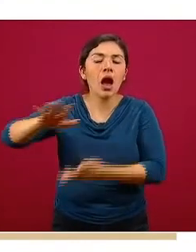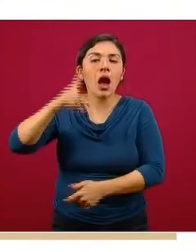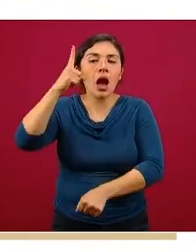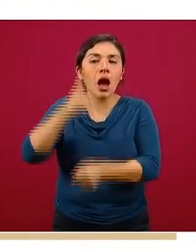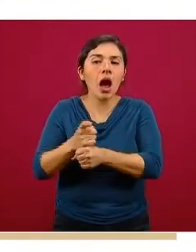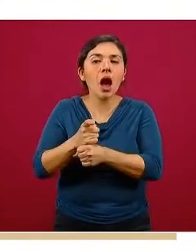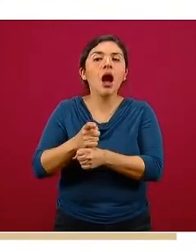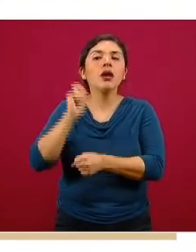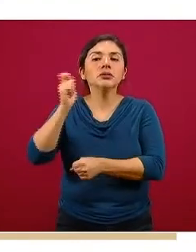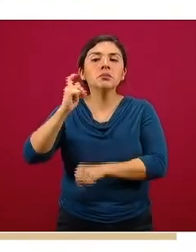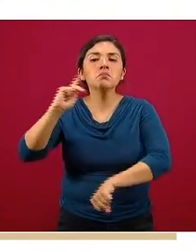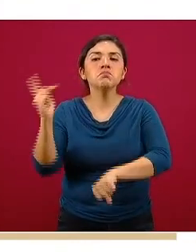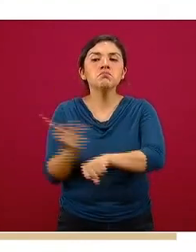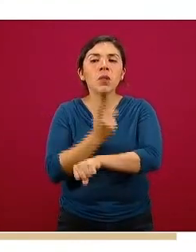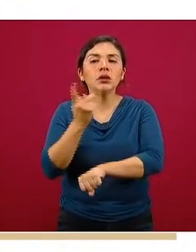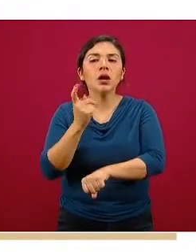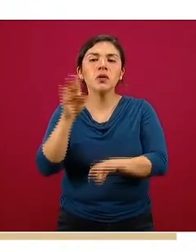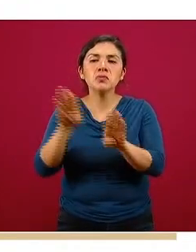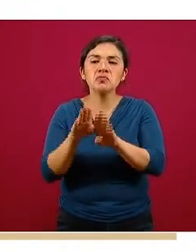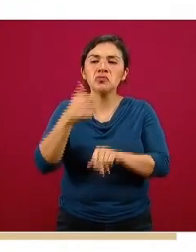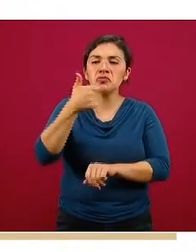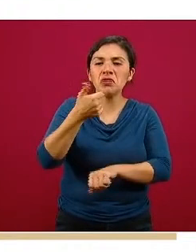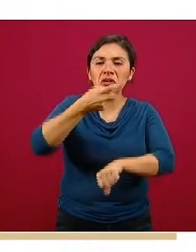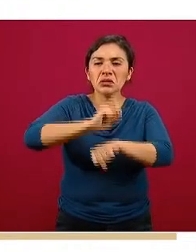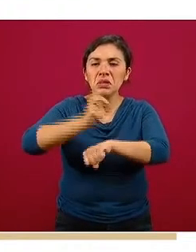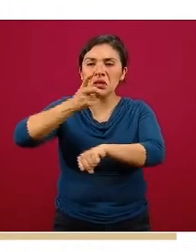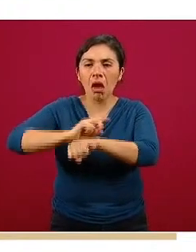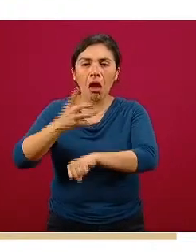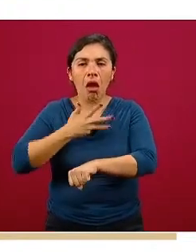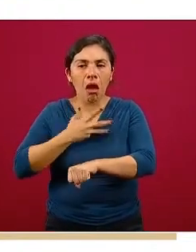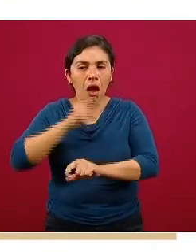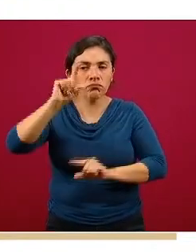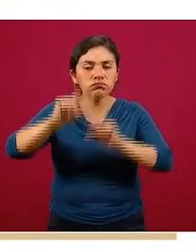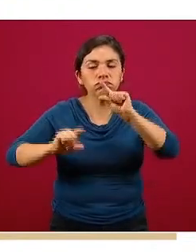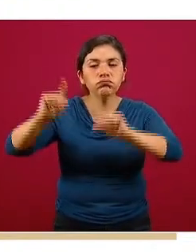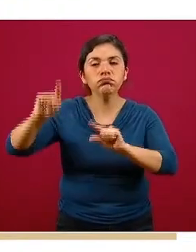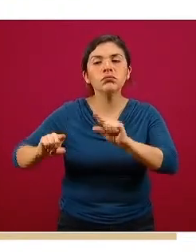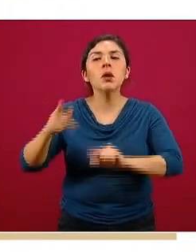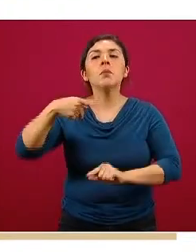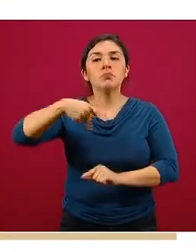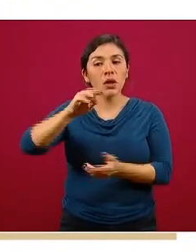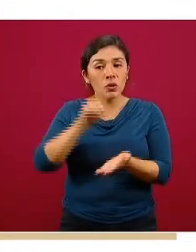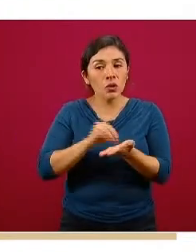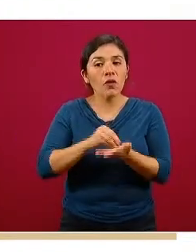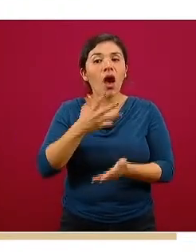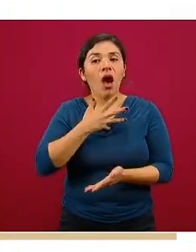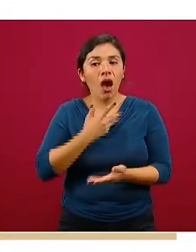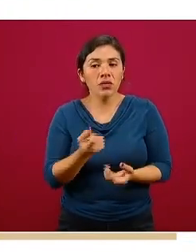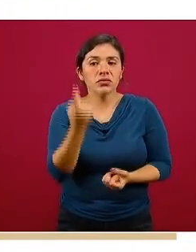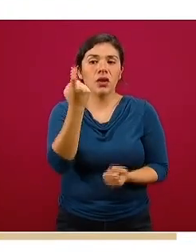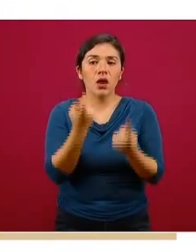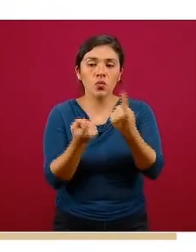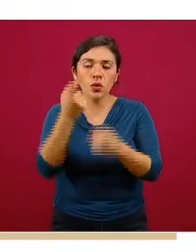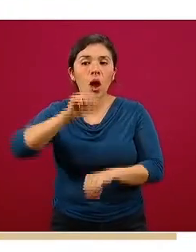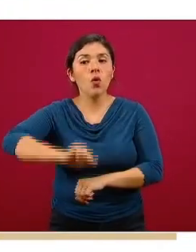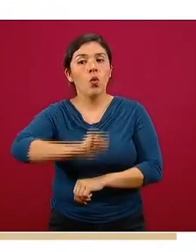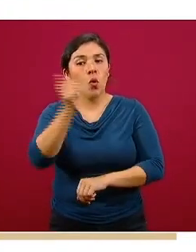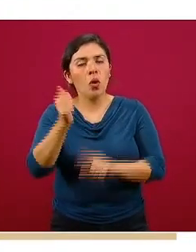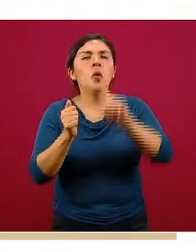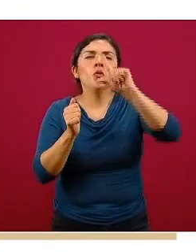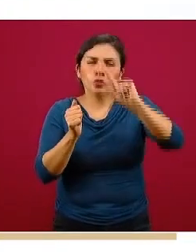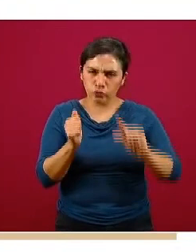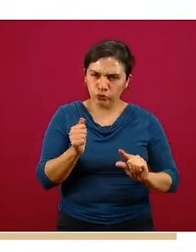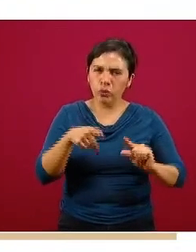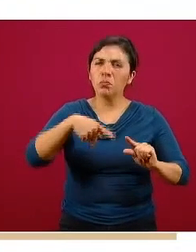están prácticamente en los últimos 6 días distribuidas, aunque tenemos también algunas de ellas en menor proporción, pero